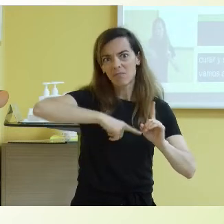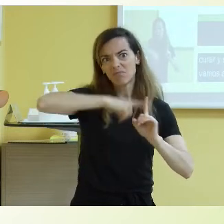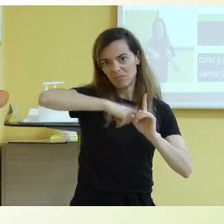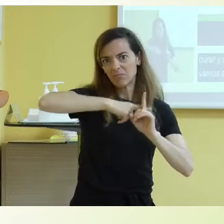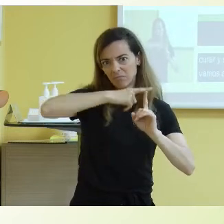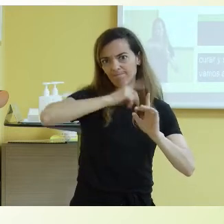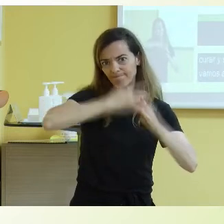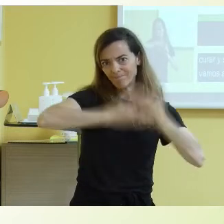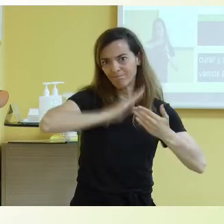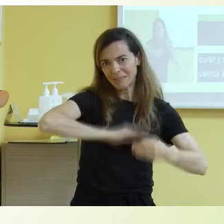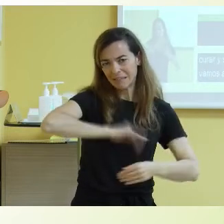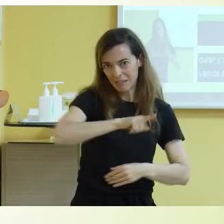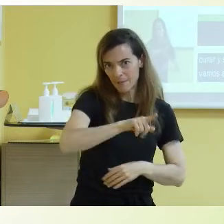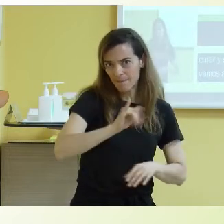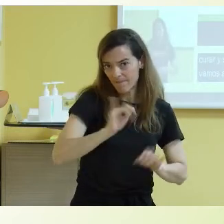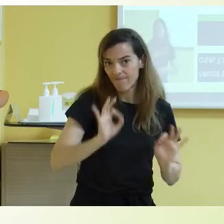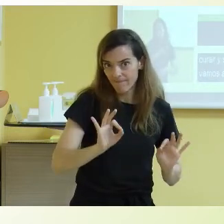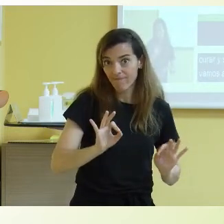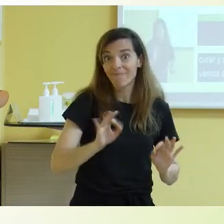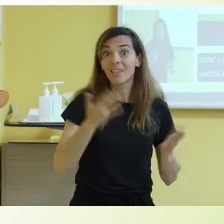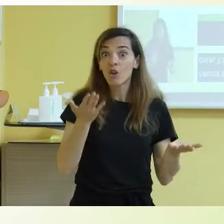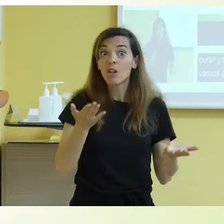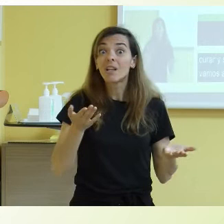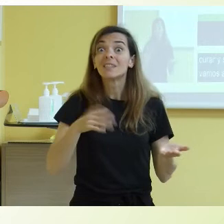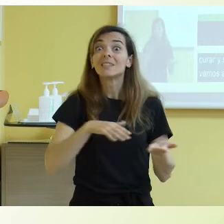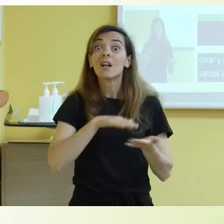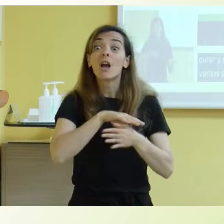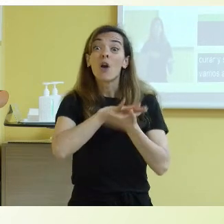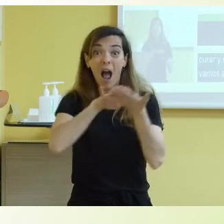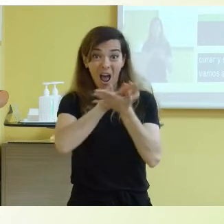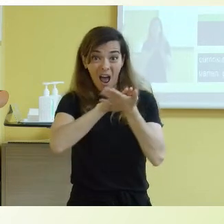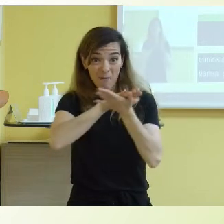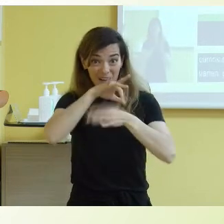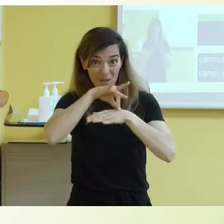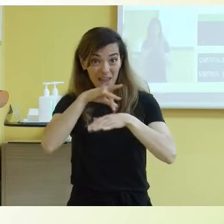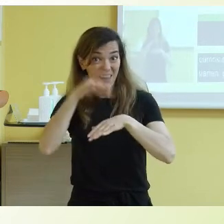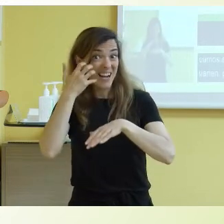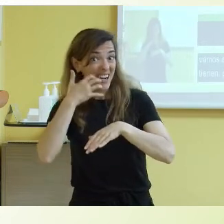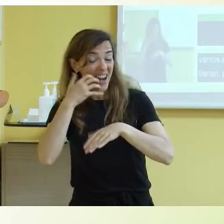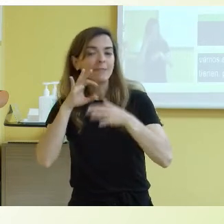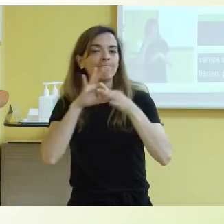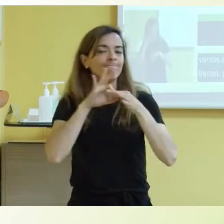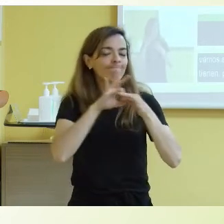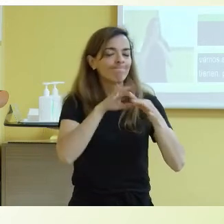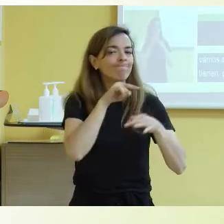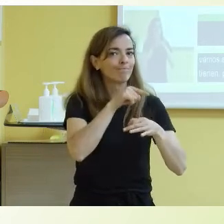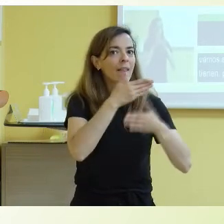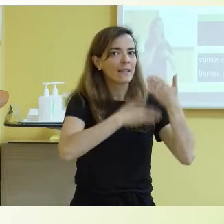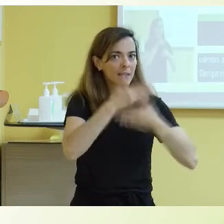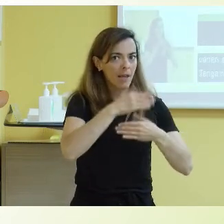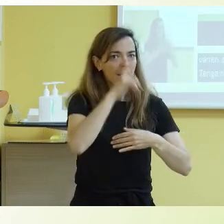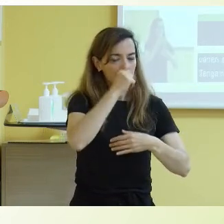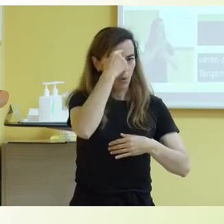discapacidad. Tengamos en cuenta esto cuando estamos hablando de enfermedades raras. No es lo mismo, a lo mejor cierta patología del